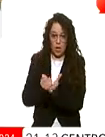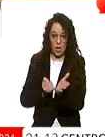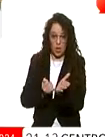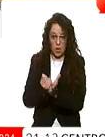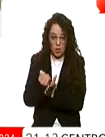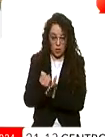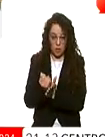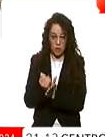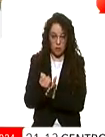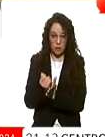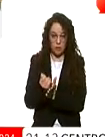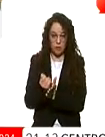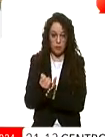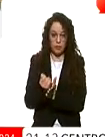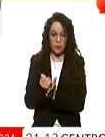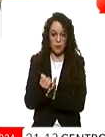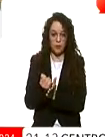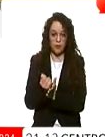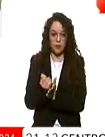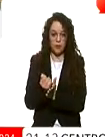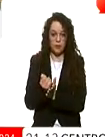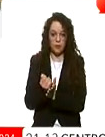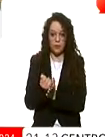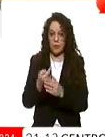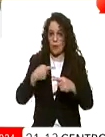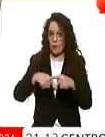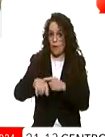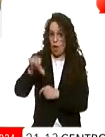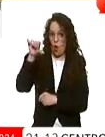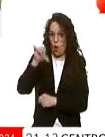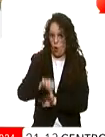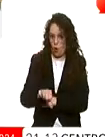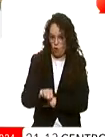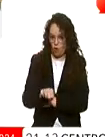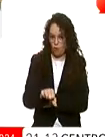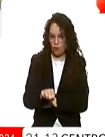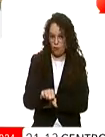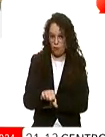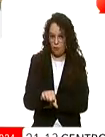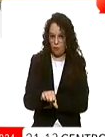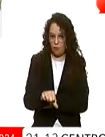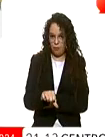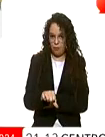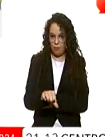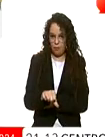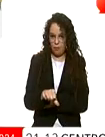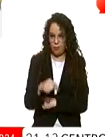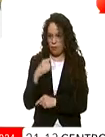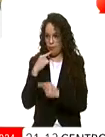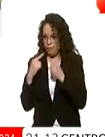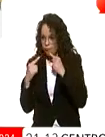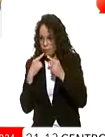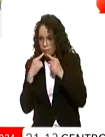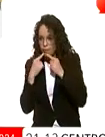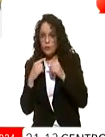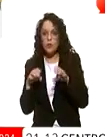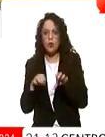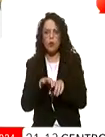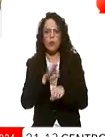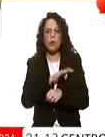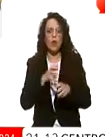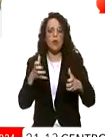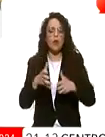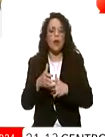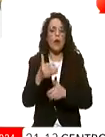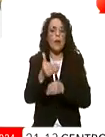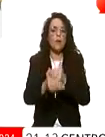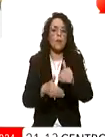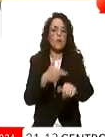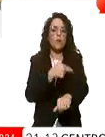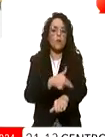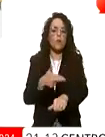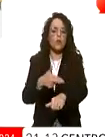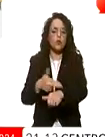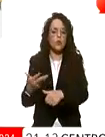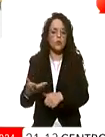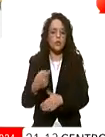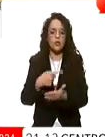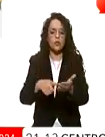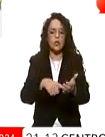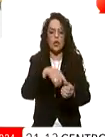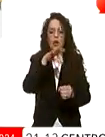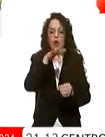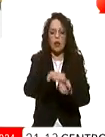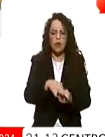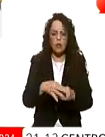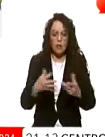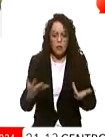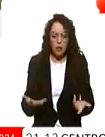de este día puede, no sé, llevar a cabo un proceso electoral? ¿De qué manera las impugnaciones van a llevarse a cabo de